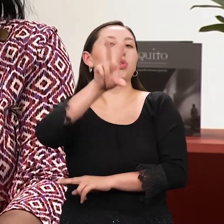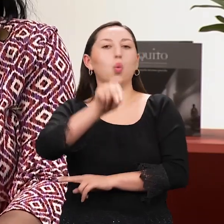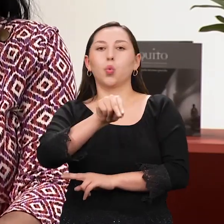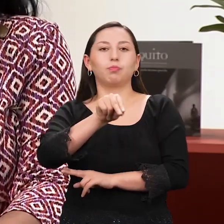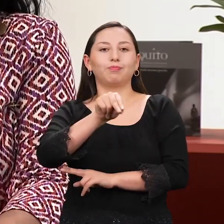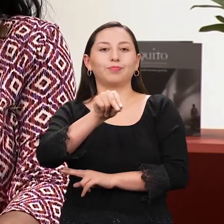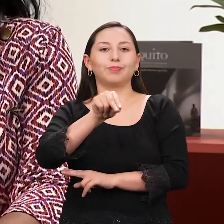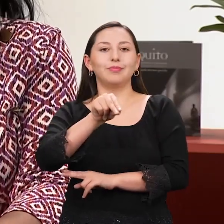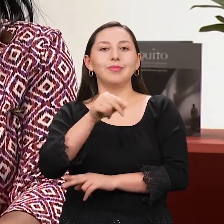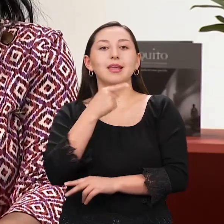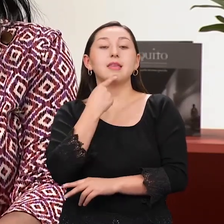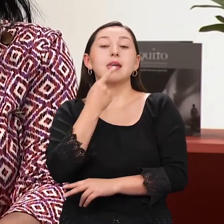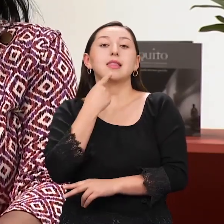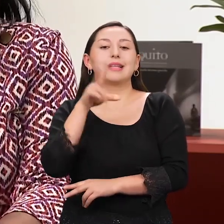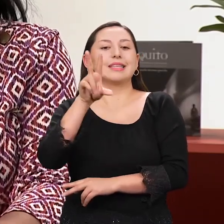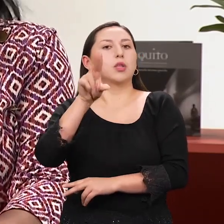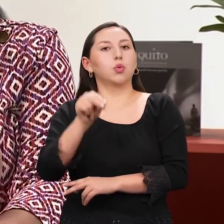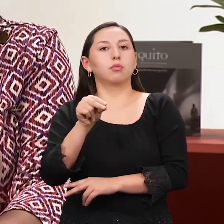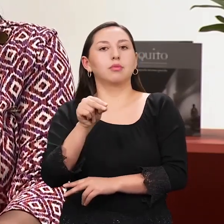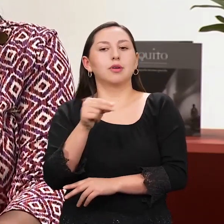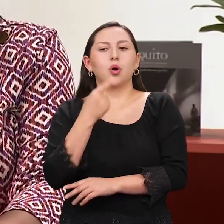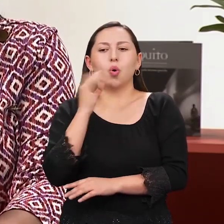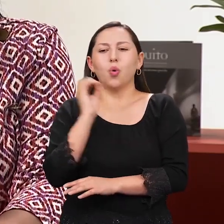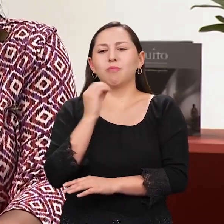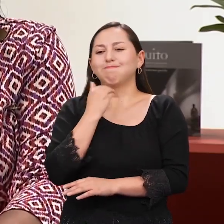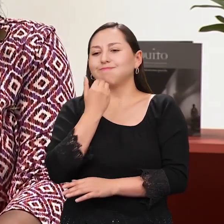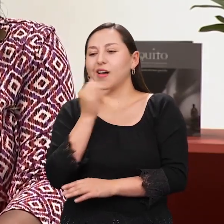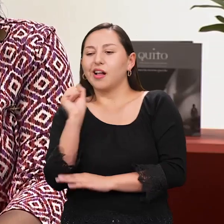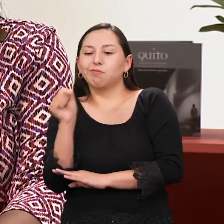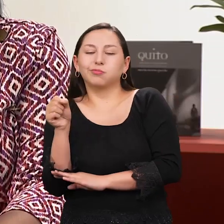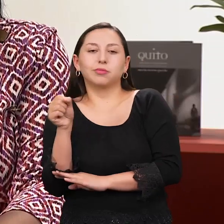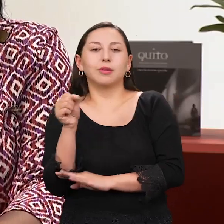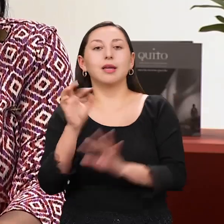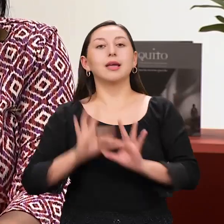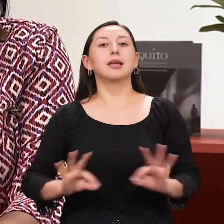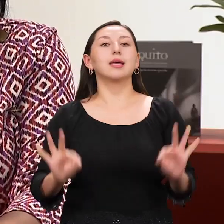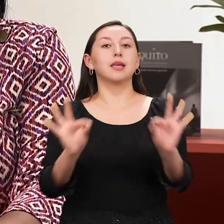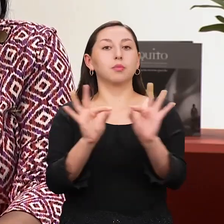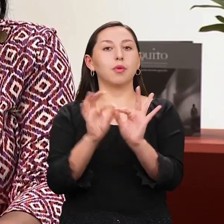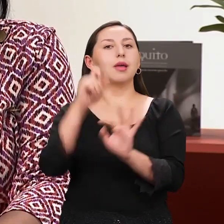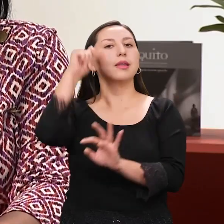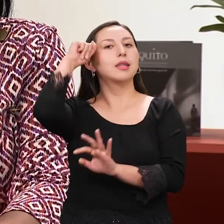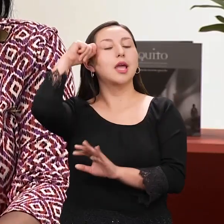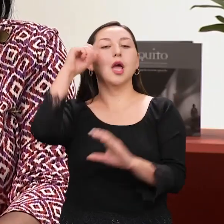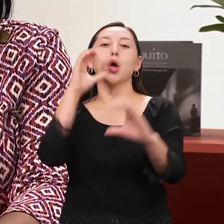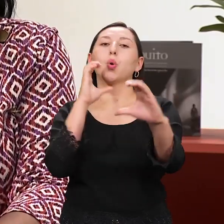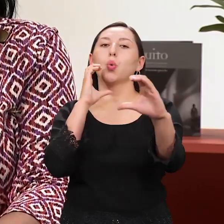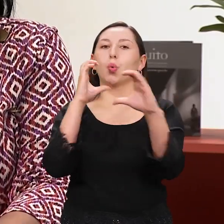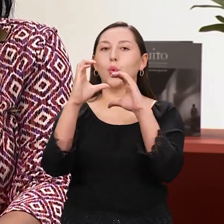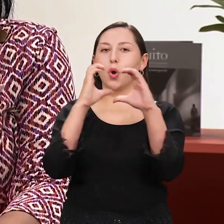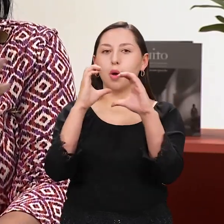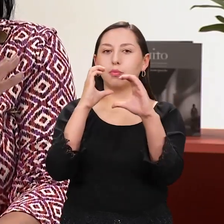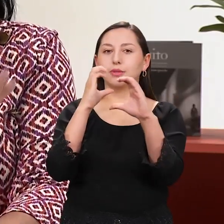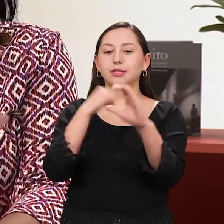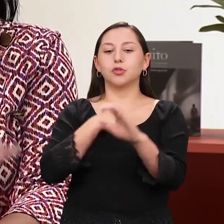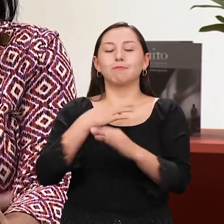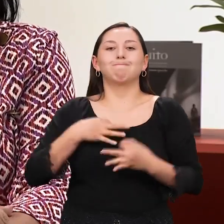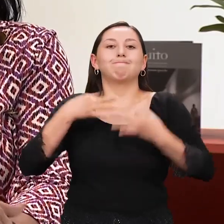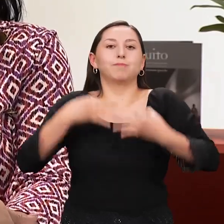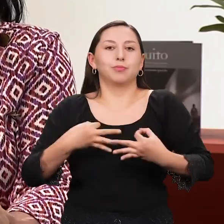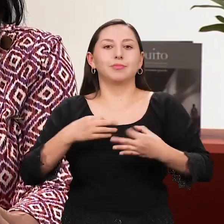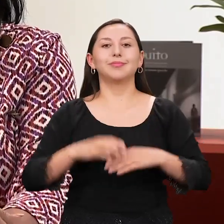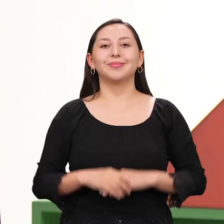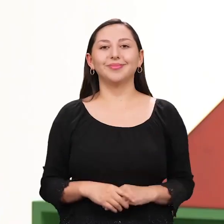palabra. Es preferible decir no que quedar mal ante algo, porque siempre recordemos que en la comunicación nuestra palabra es lo único